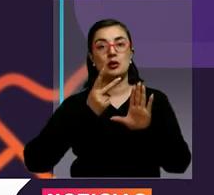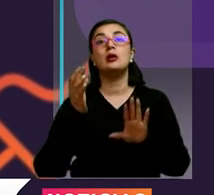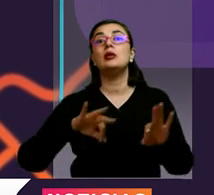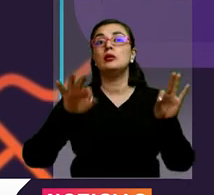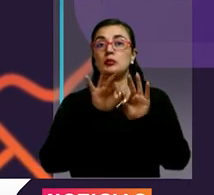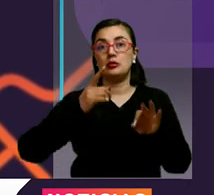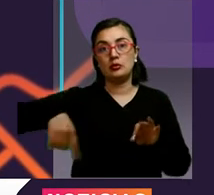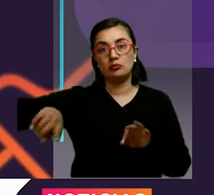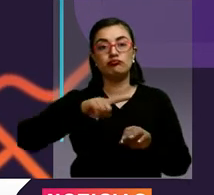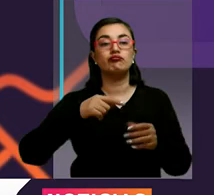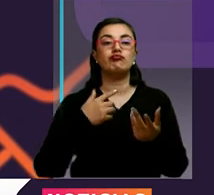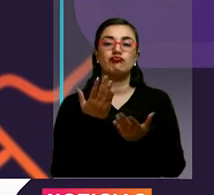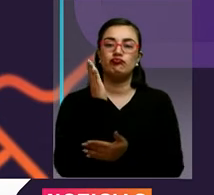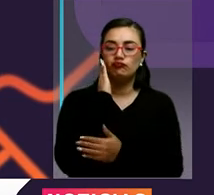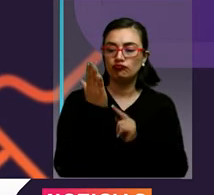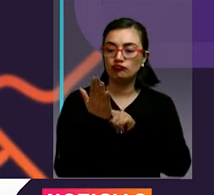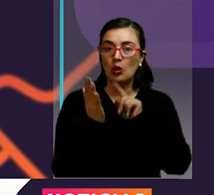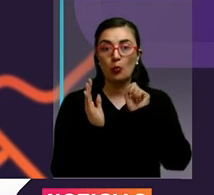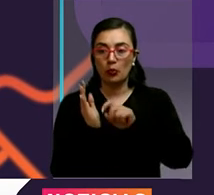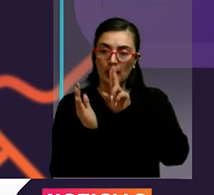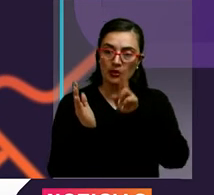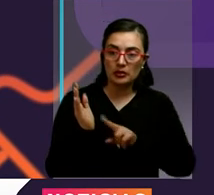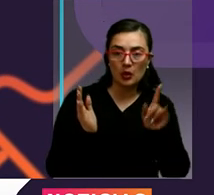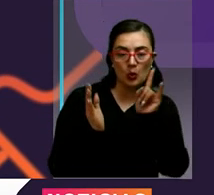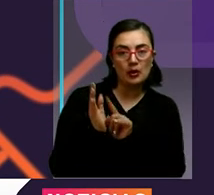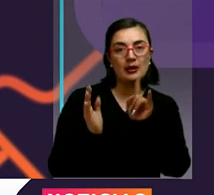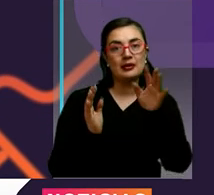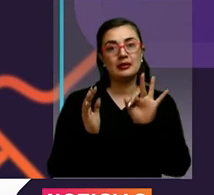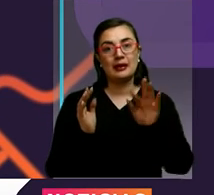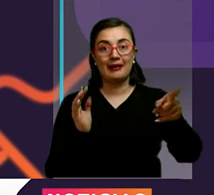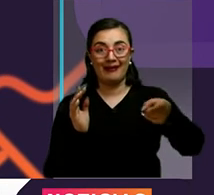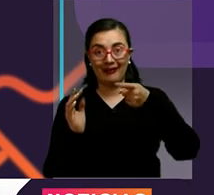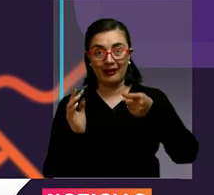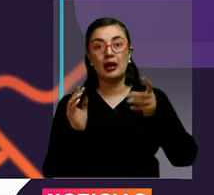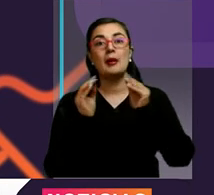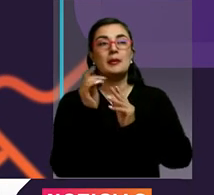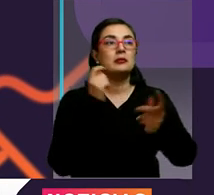con capacidad para navegar en internet 3G, tener